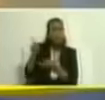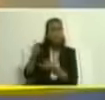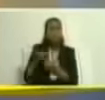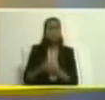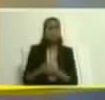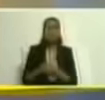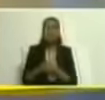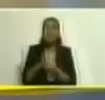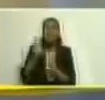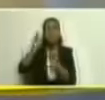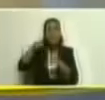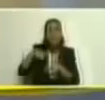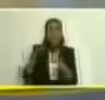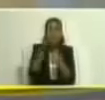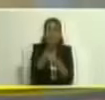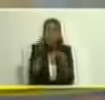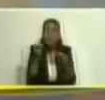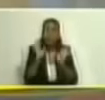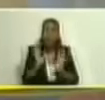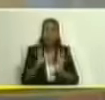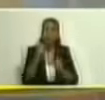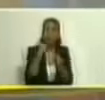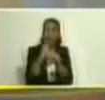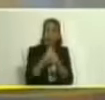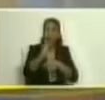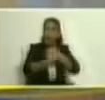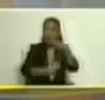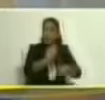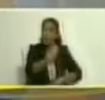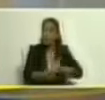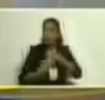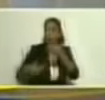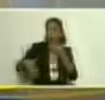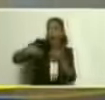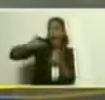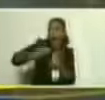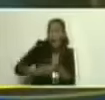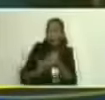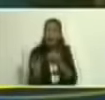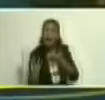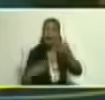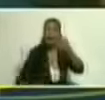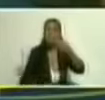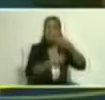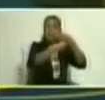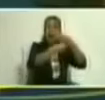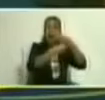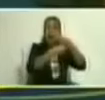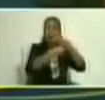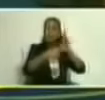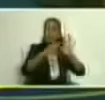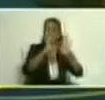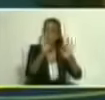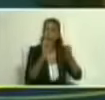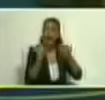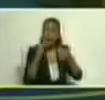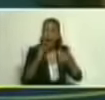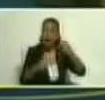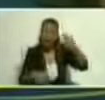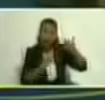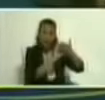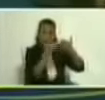tenemos que seguir perfeccionando los mecanismos de complementariedad positiva ya existentes.